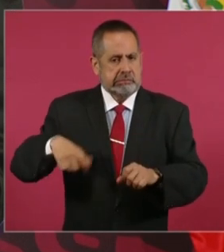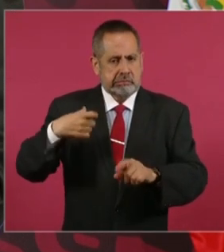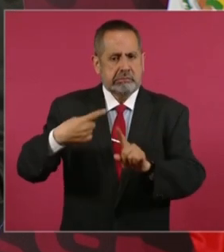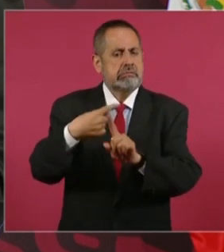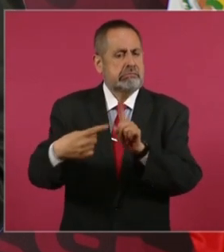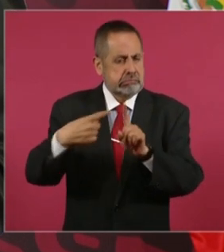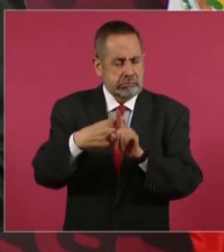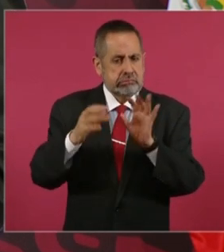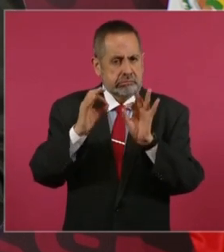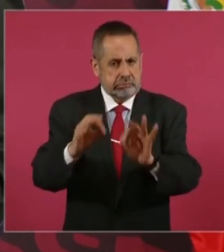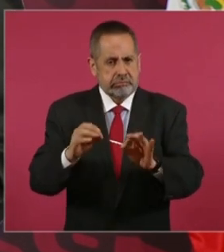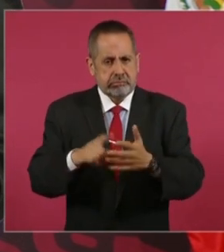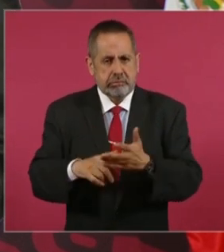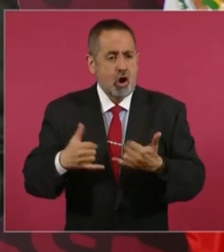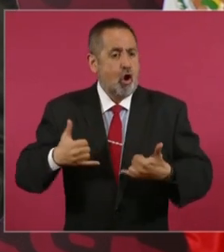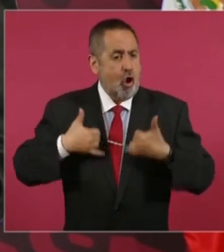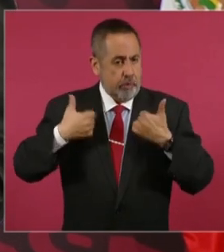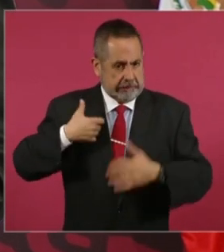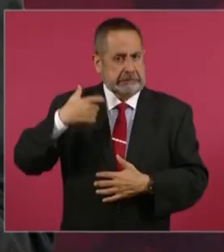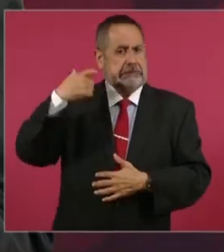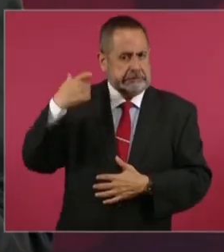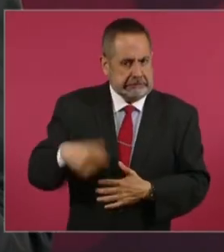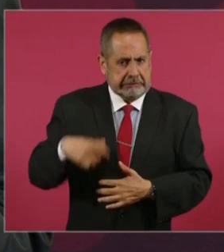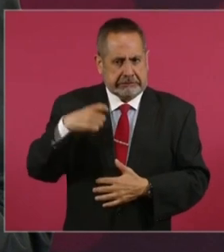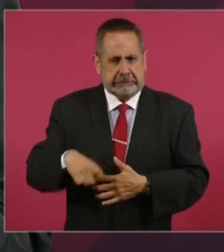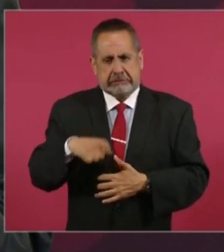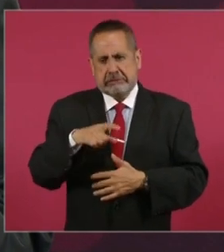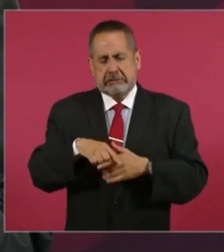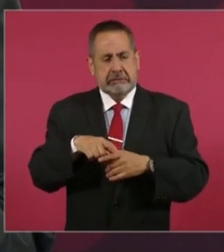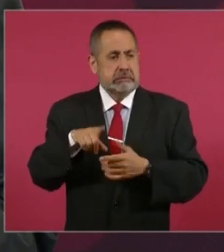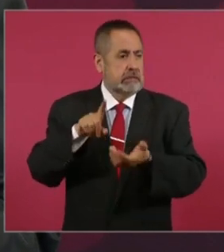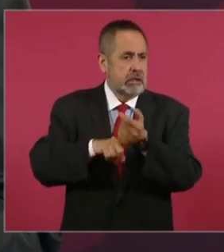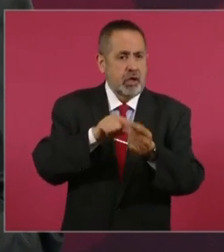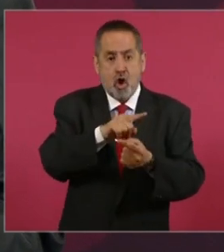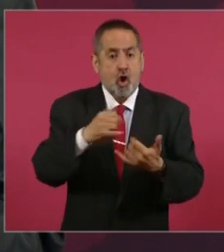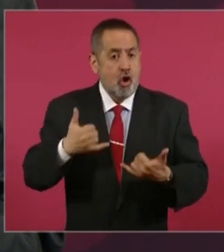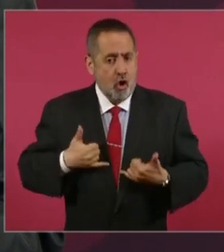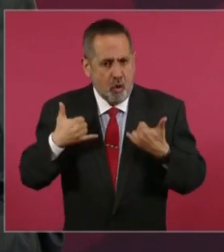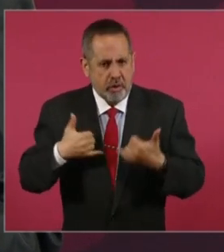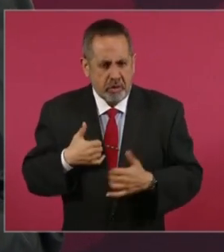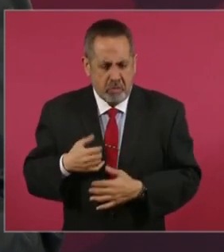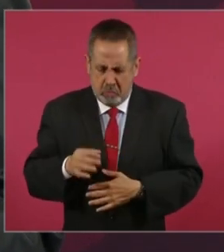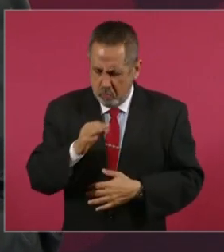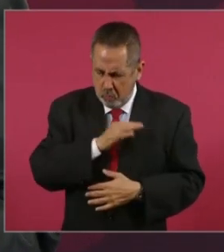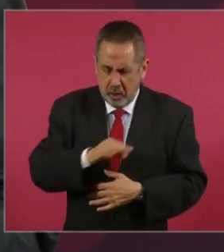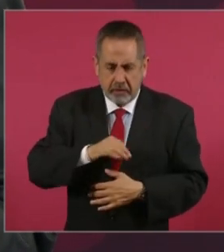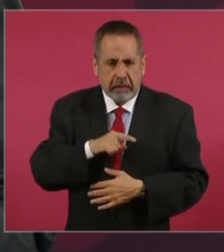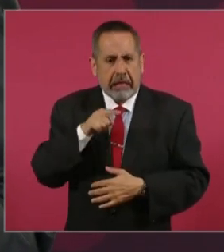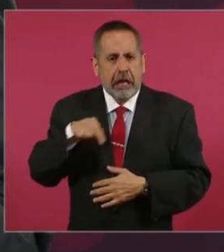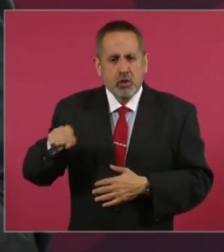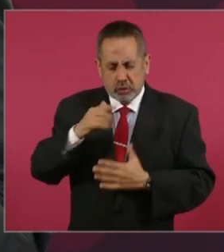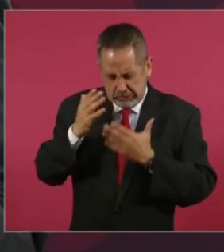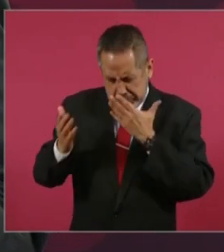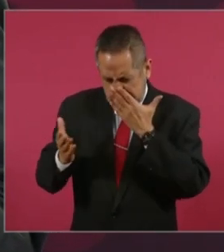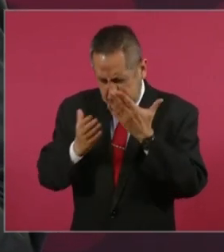de clase media alta, de clase alta, con la educación,